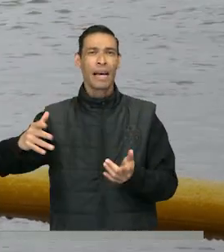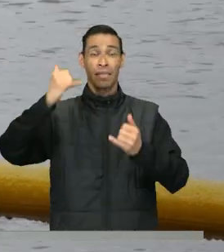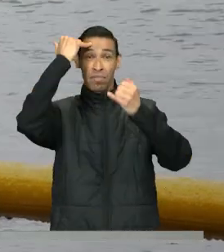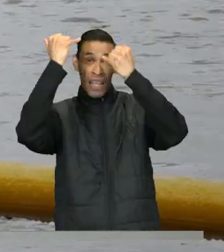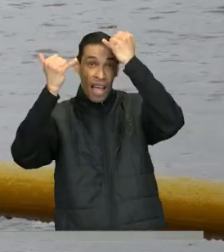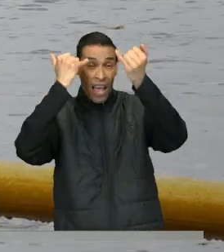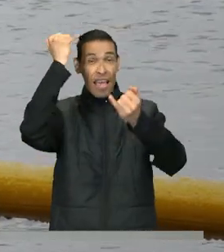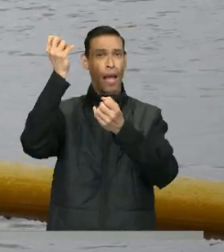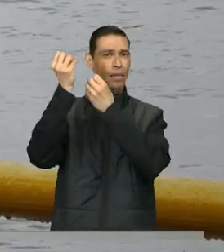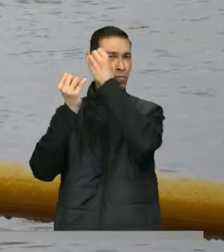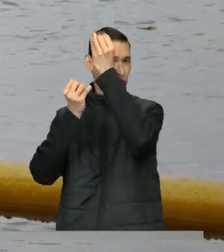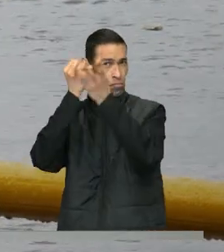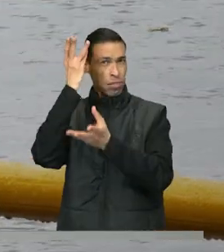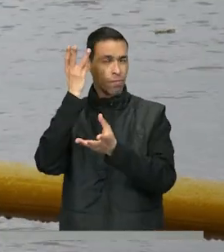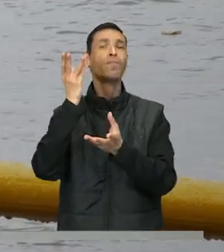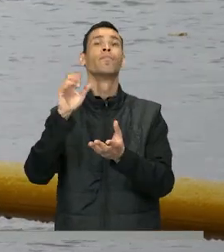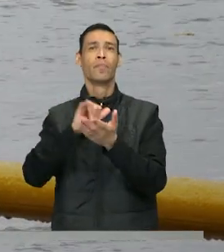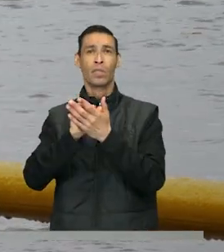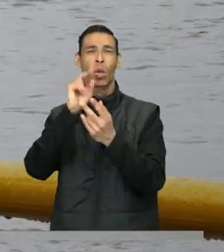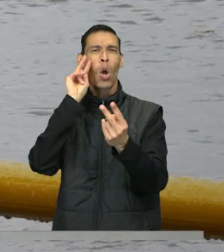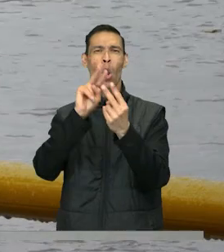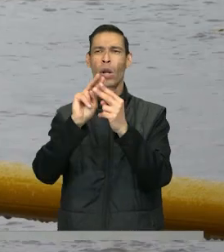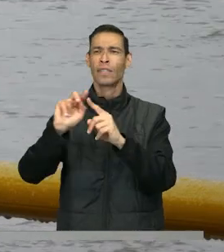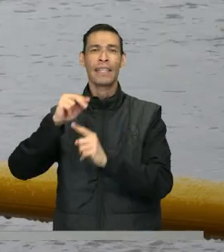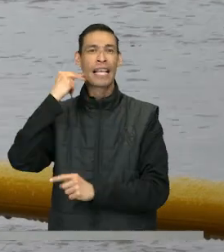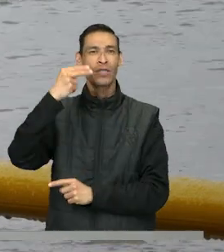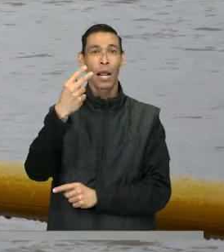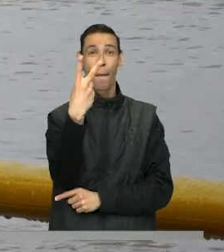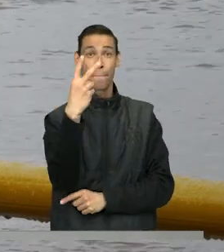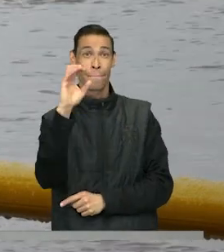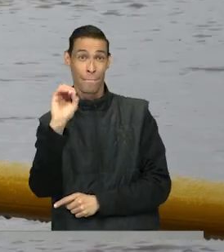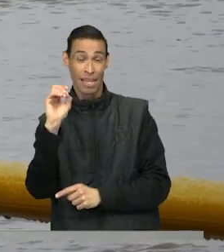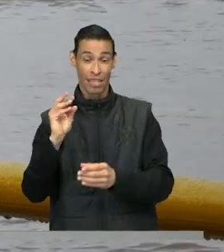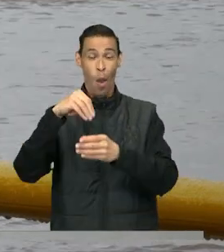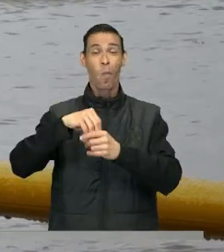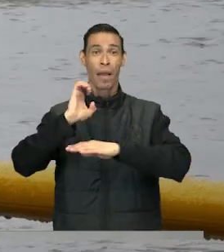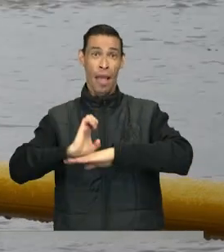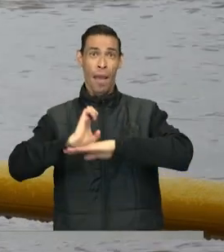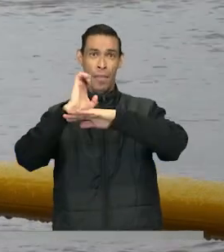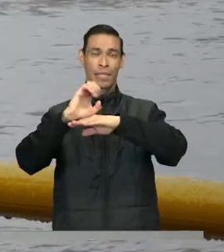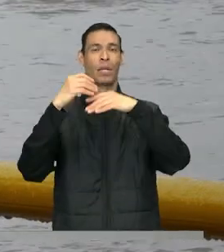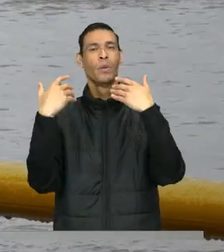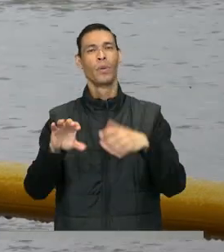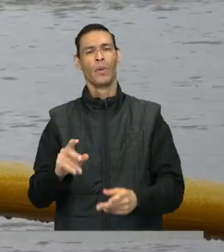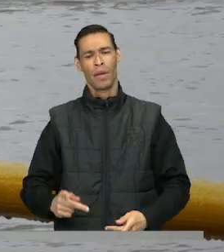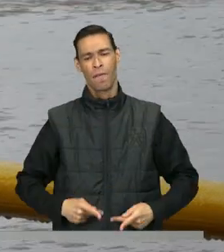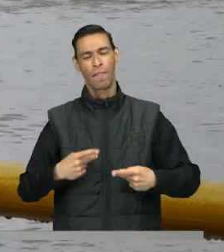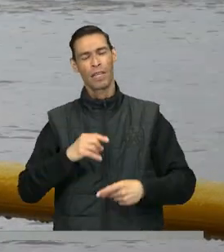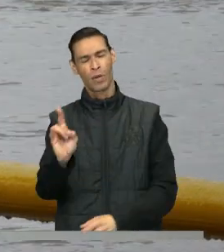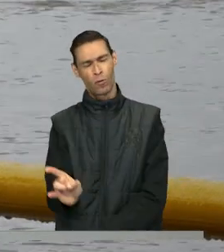por la creatividad. Y conocer estas 20 historias de Fondo Emprender ha sido la experiencia más inspiradora de nuestras